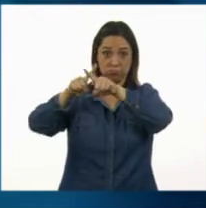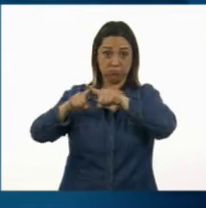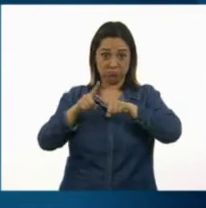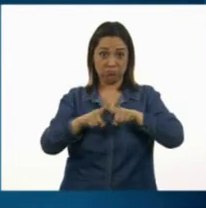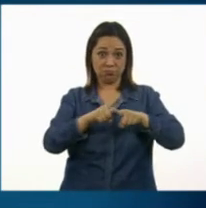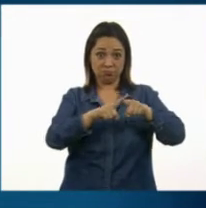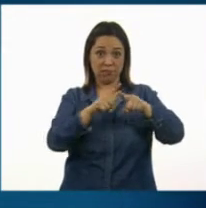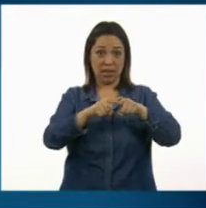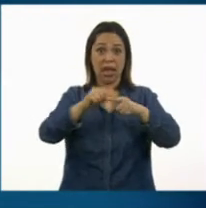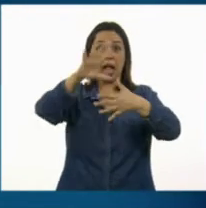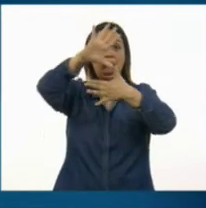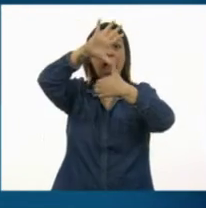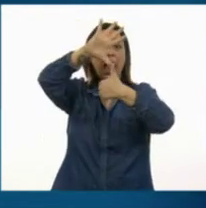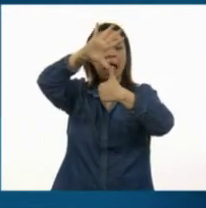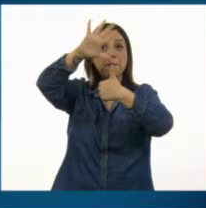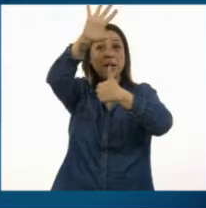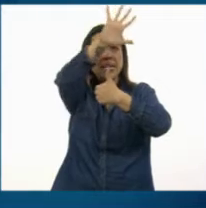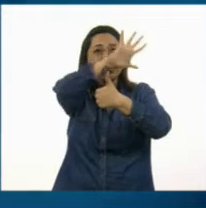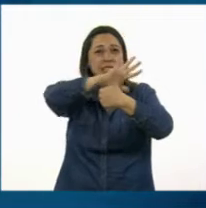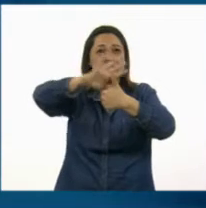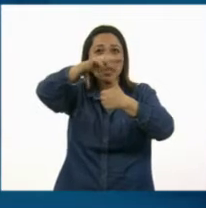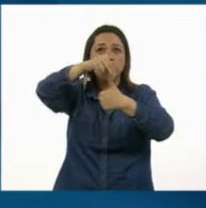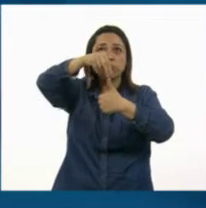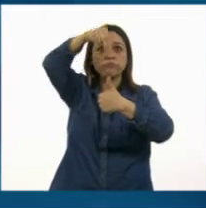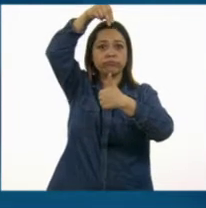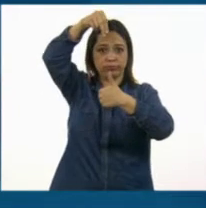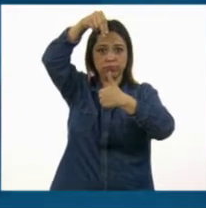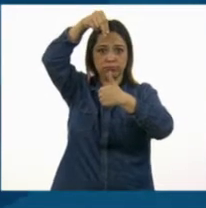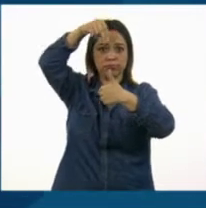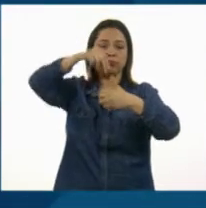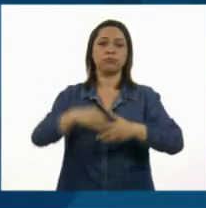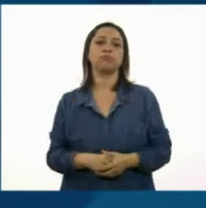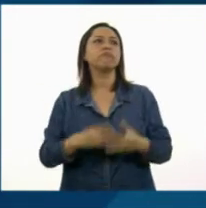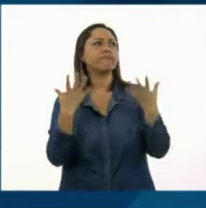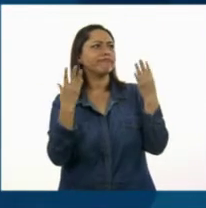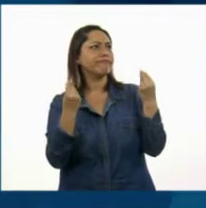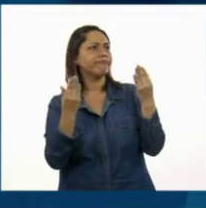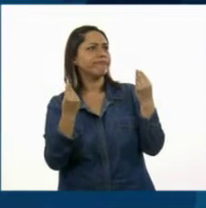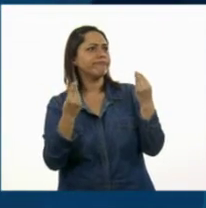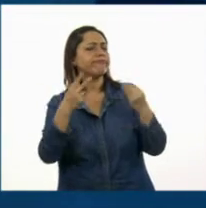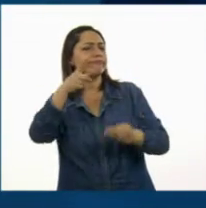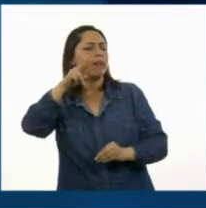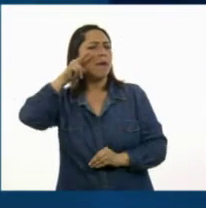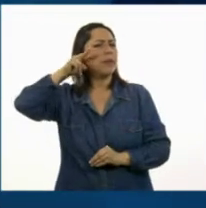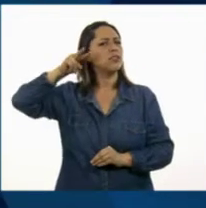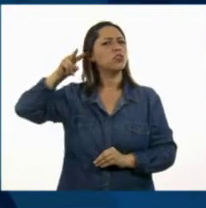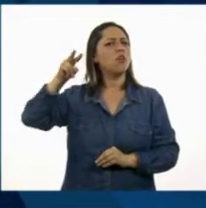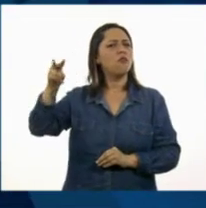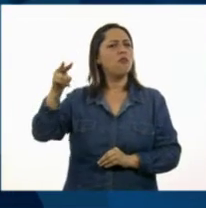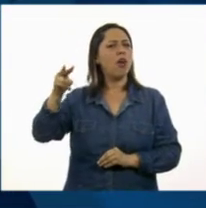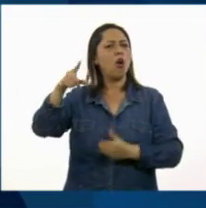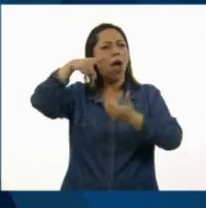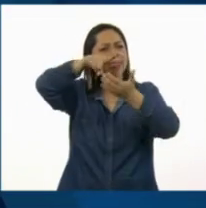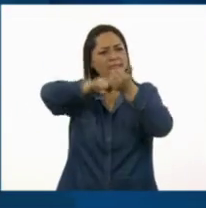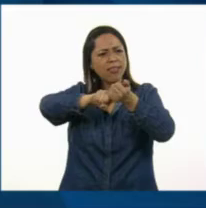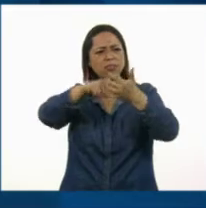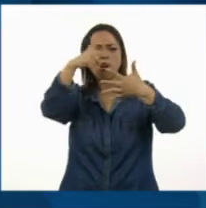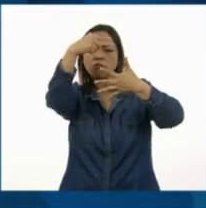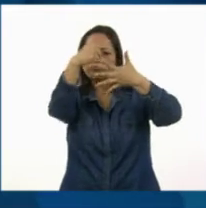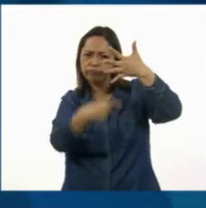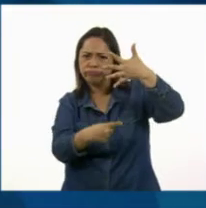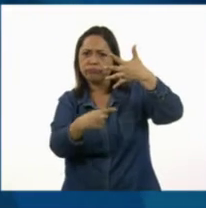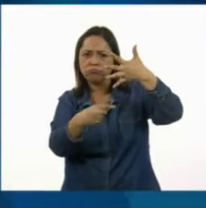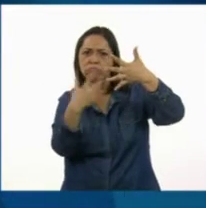en América del Norte, ¿verdad? Sí. Muchísimos, maestro. Pero yo aquí encuentro los 5 grupos de